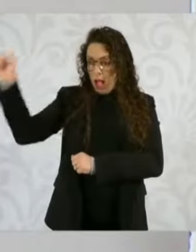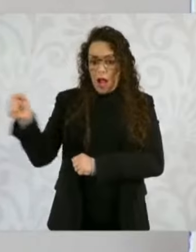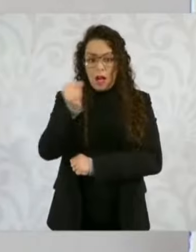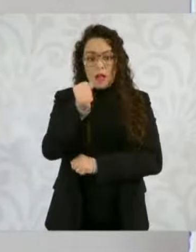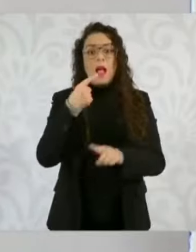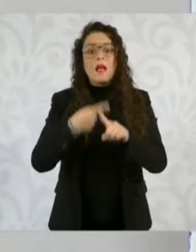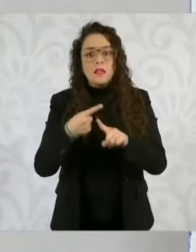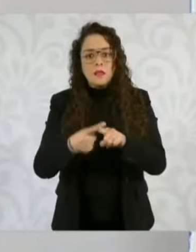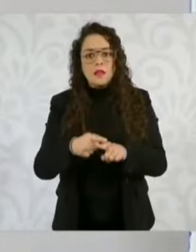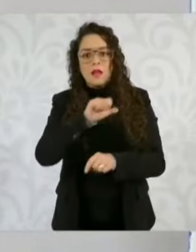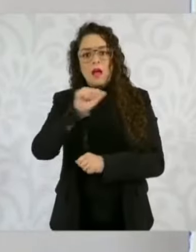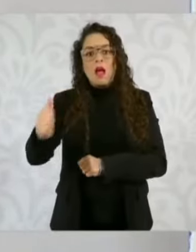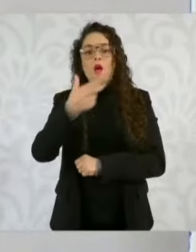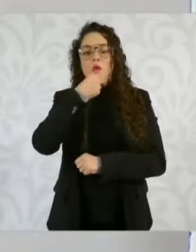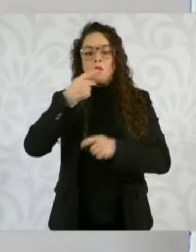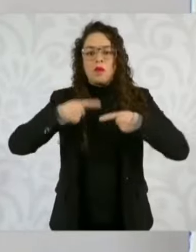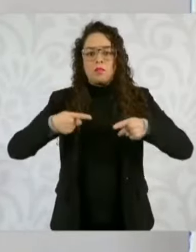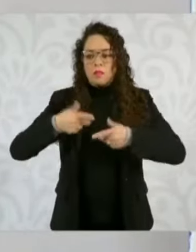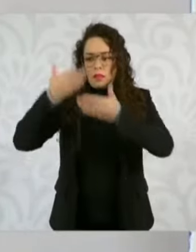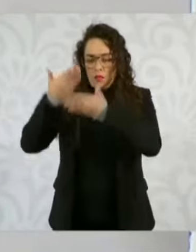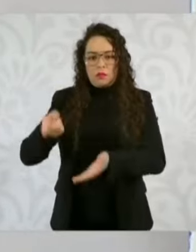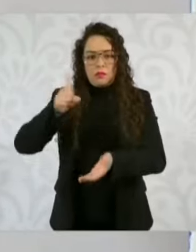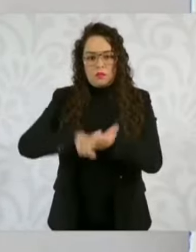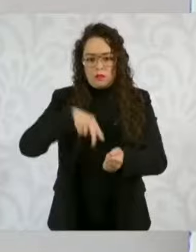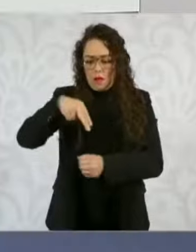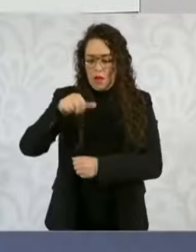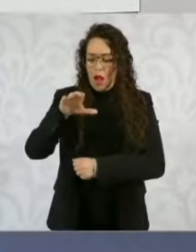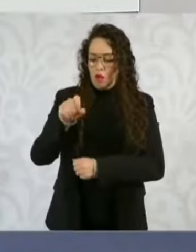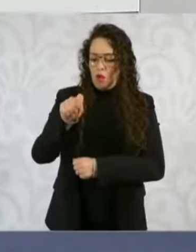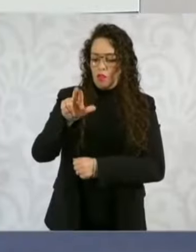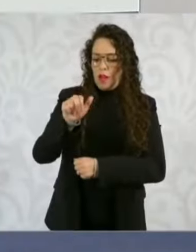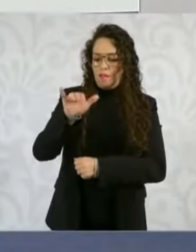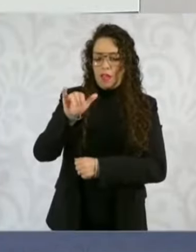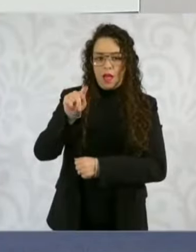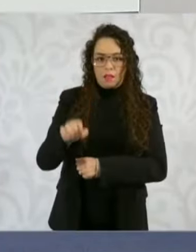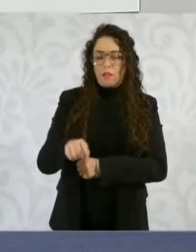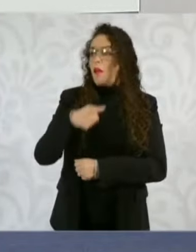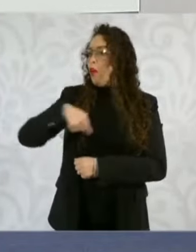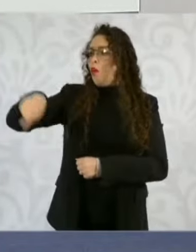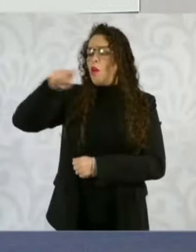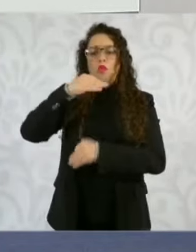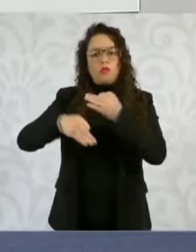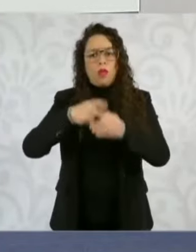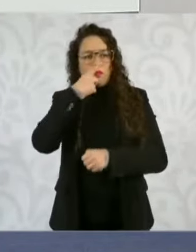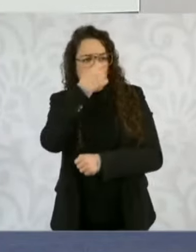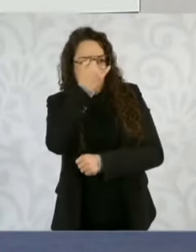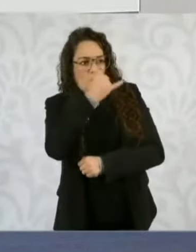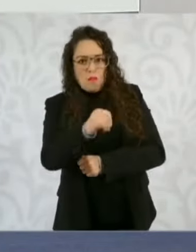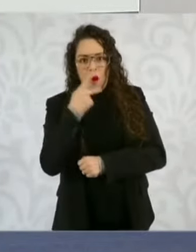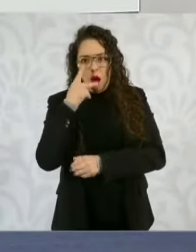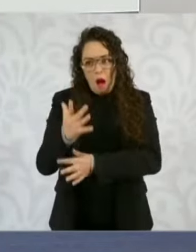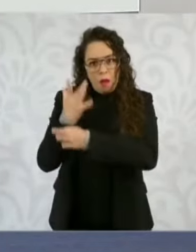lo dije ayer. Me dijeron, ¿cómo dice eso la presidenta? Bueno, vean lo que dice el juez.